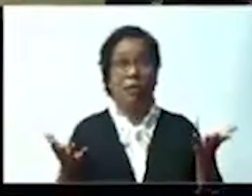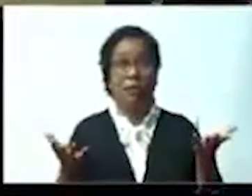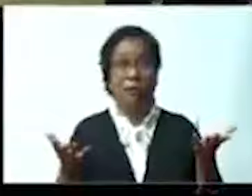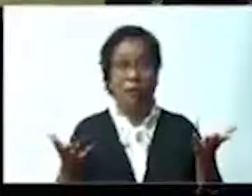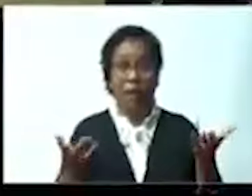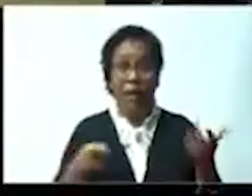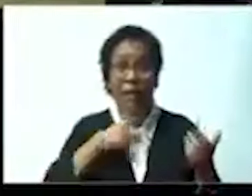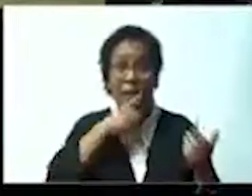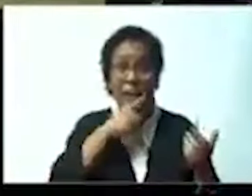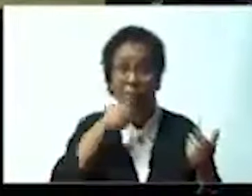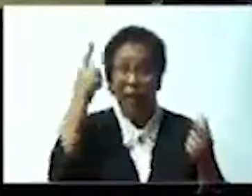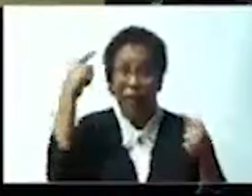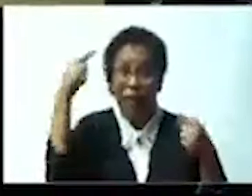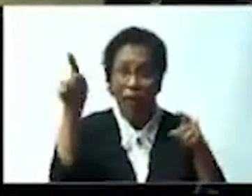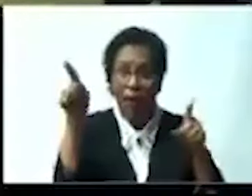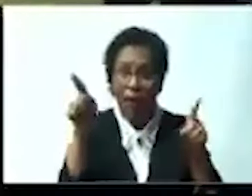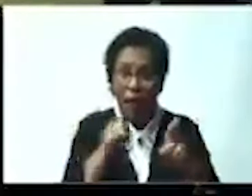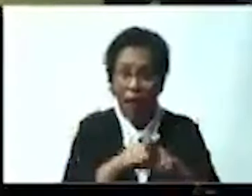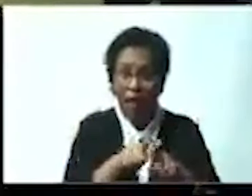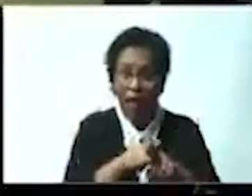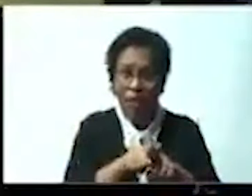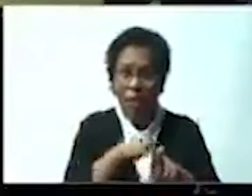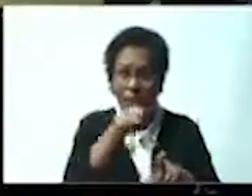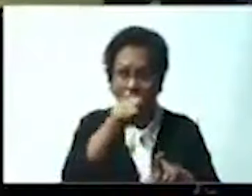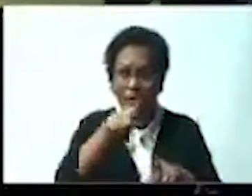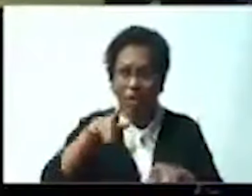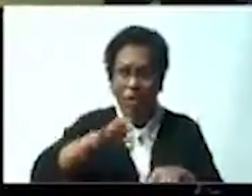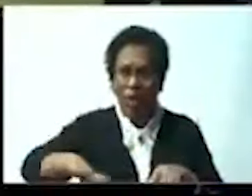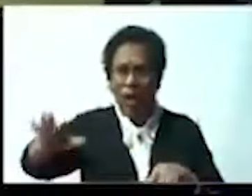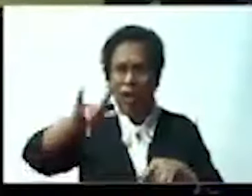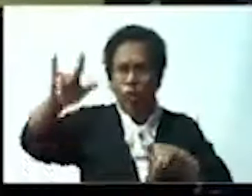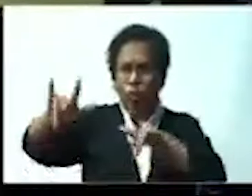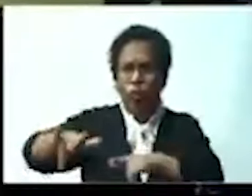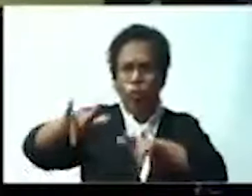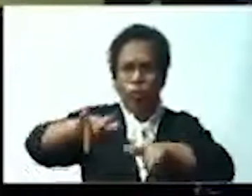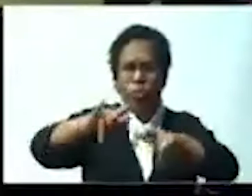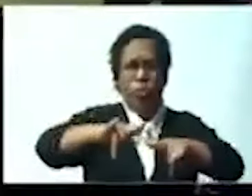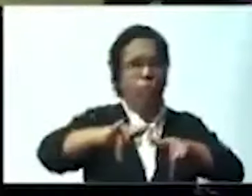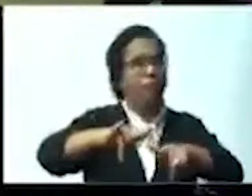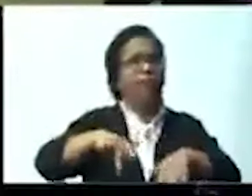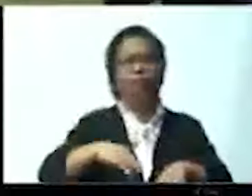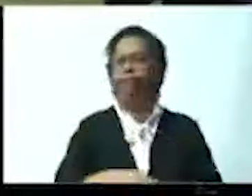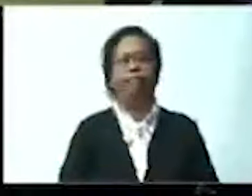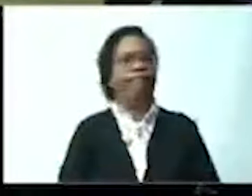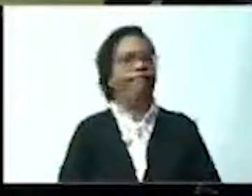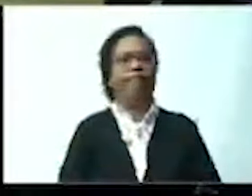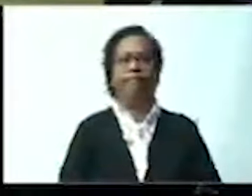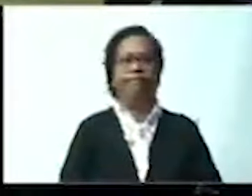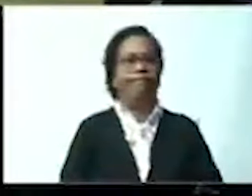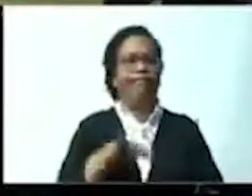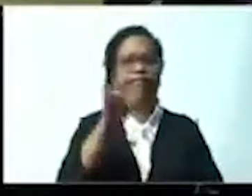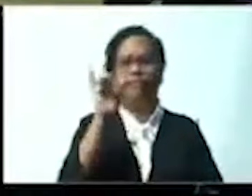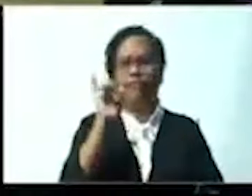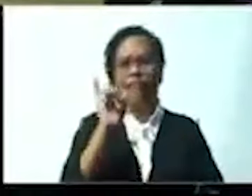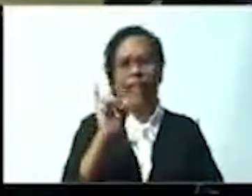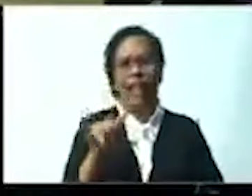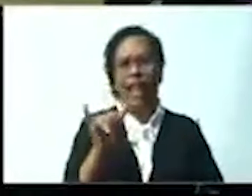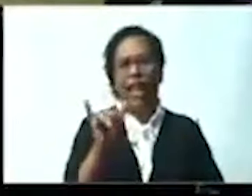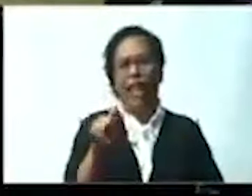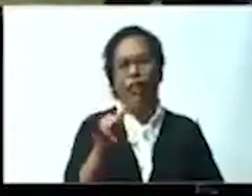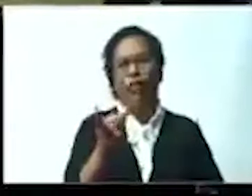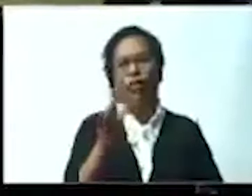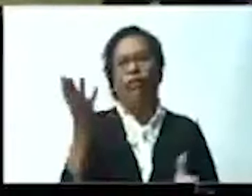los aeropuertos, sino con obras del Distrito Nacional y del Gran Santo Domingo, donde